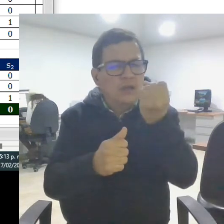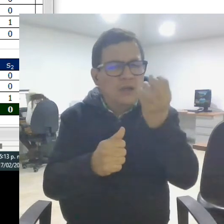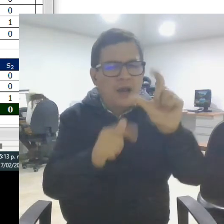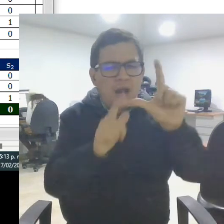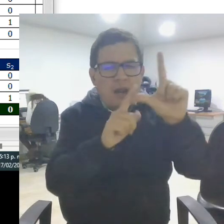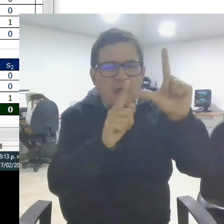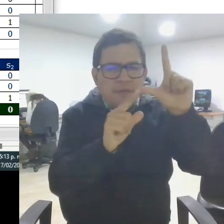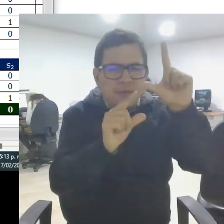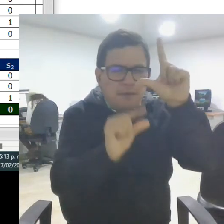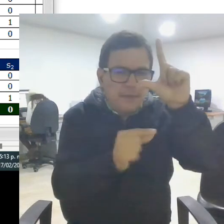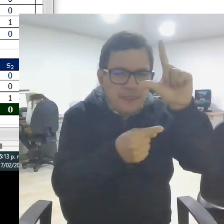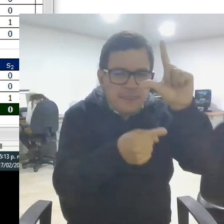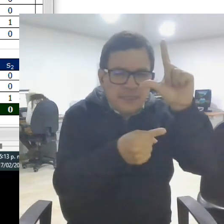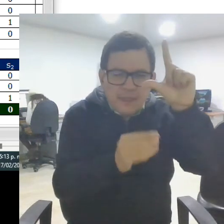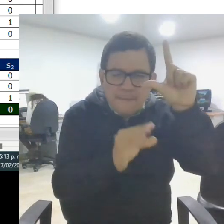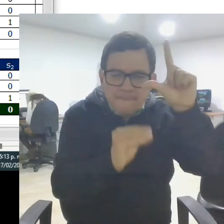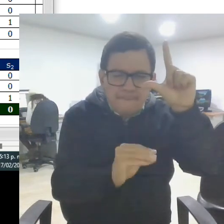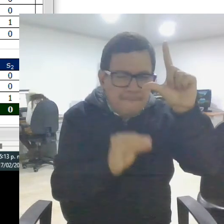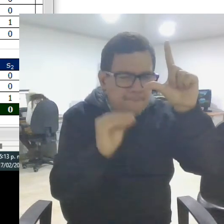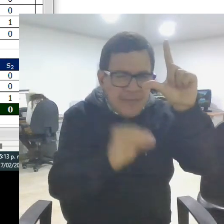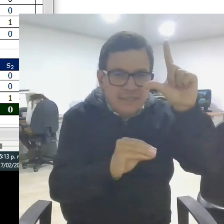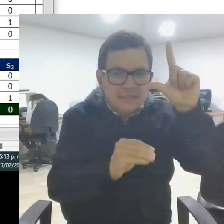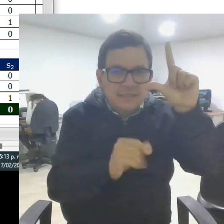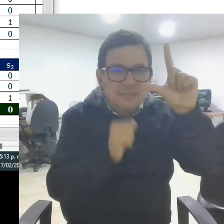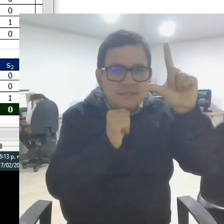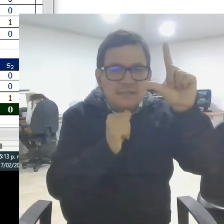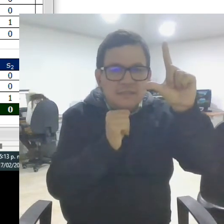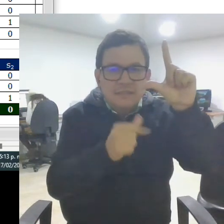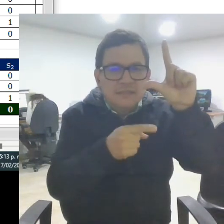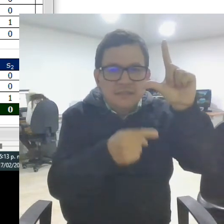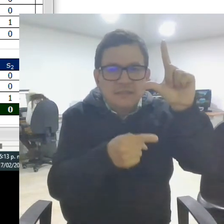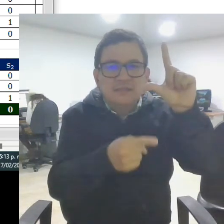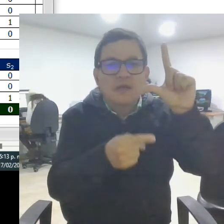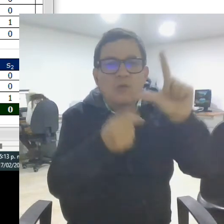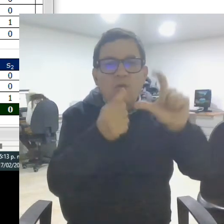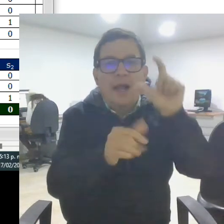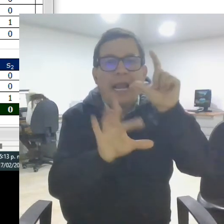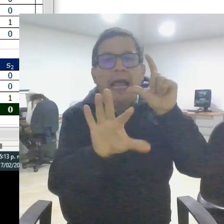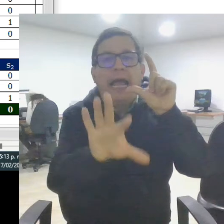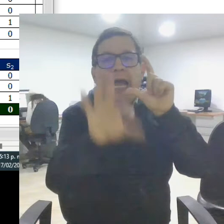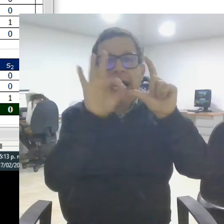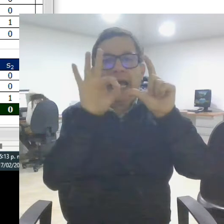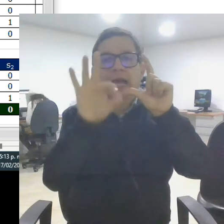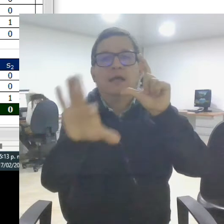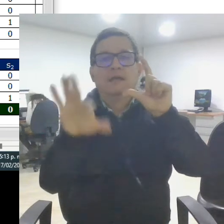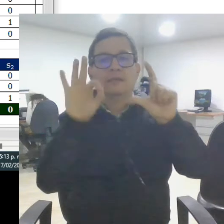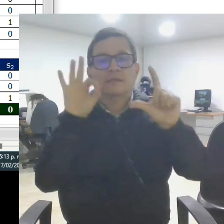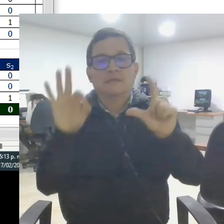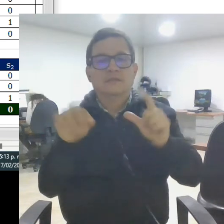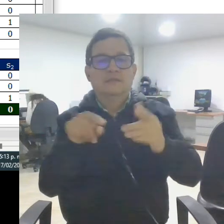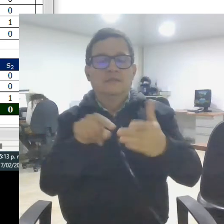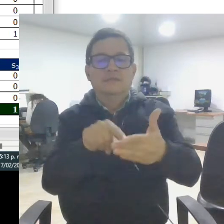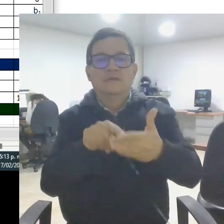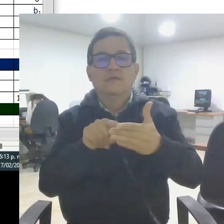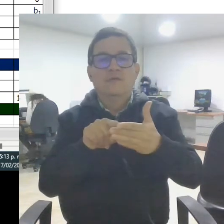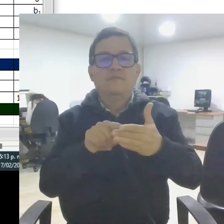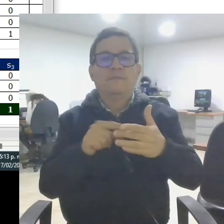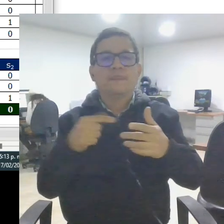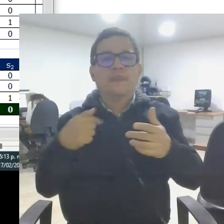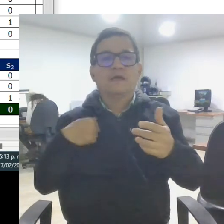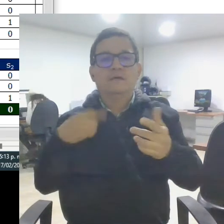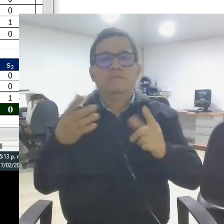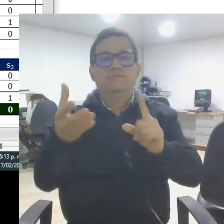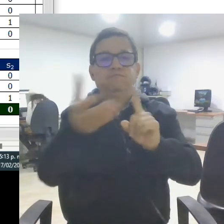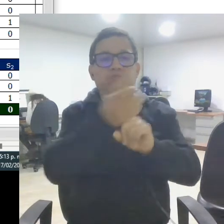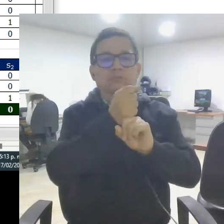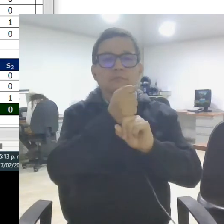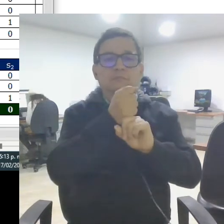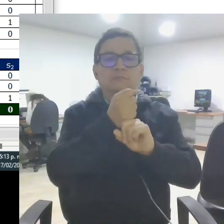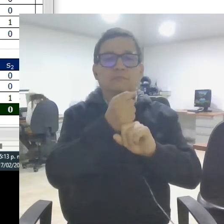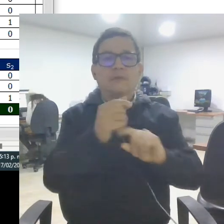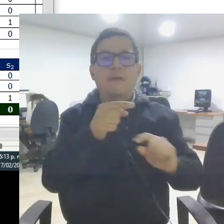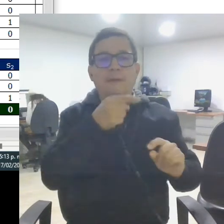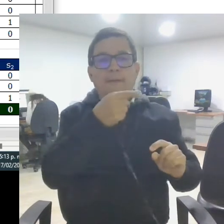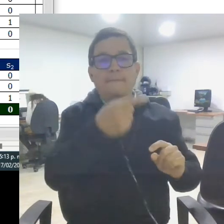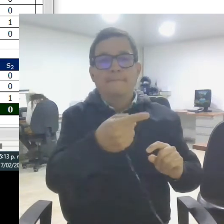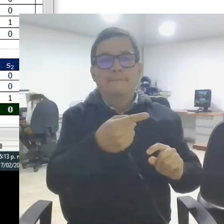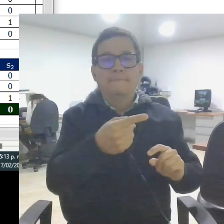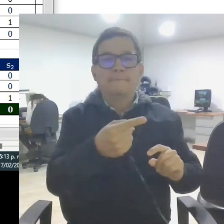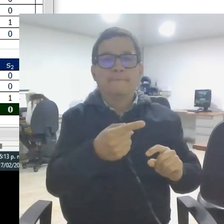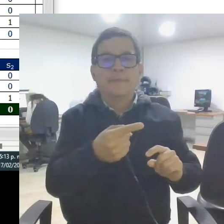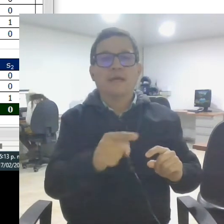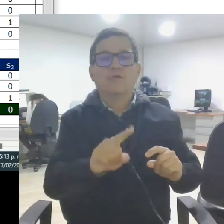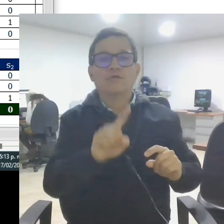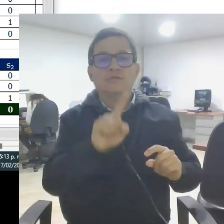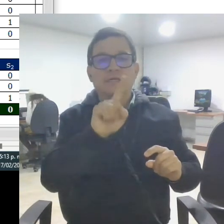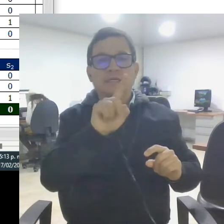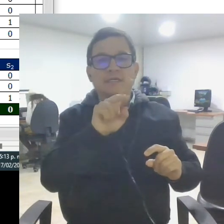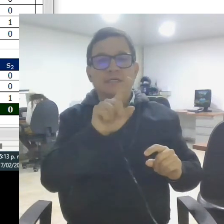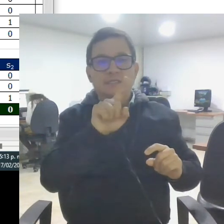objetivo, es la que voy a elegir. Es decir, en este caso estoy eligiendo menos